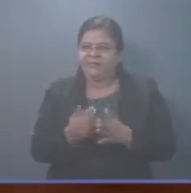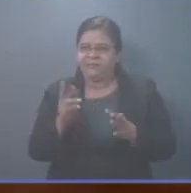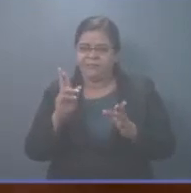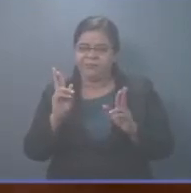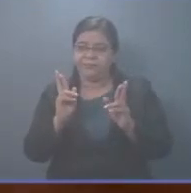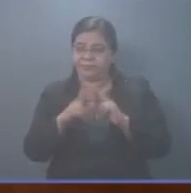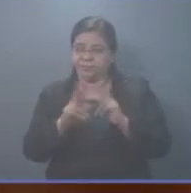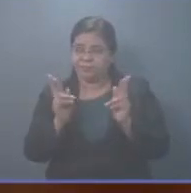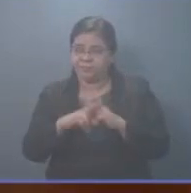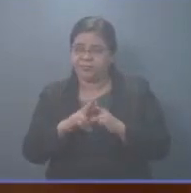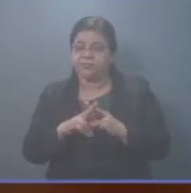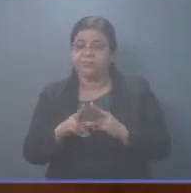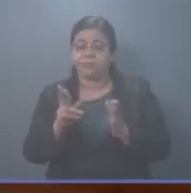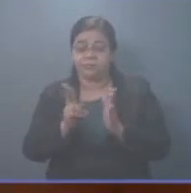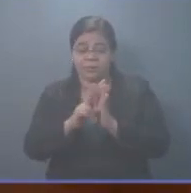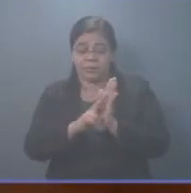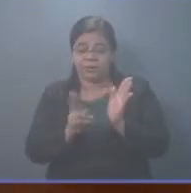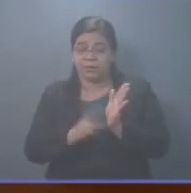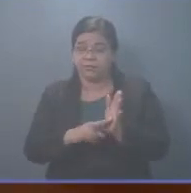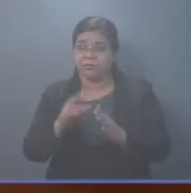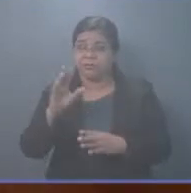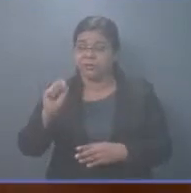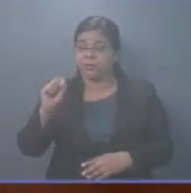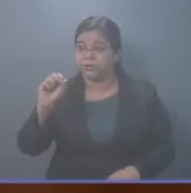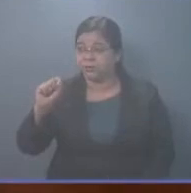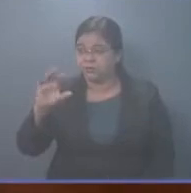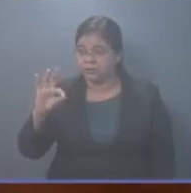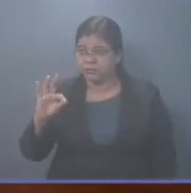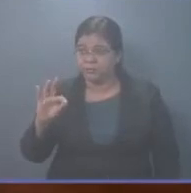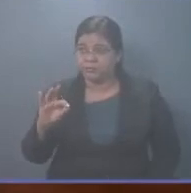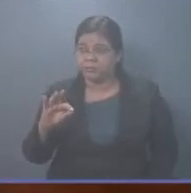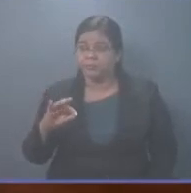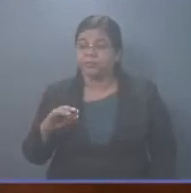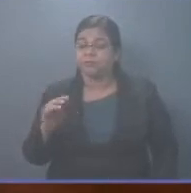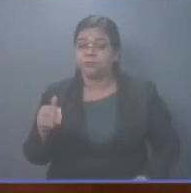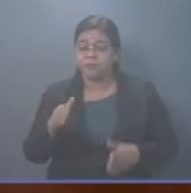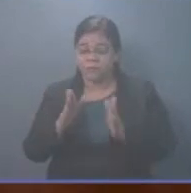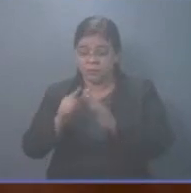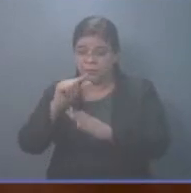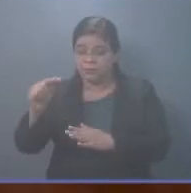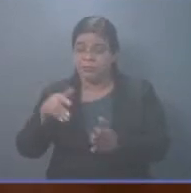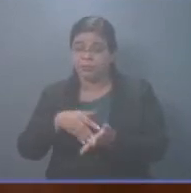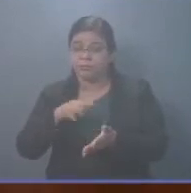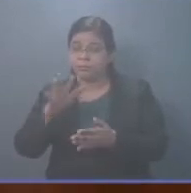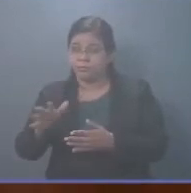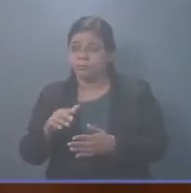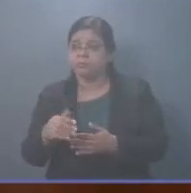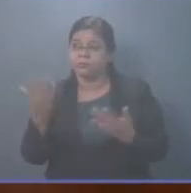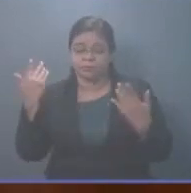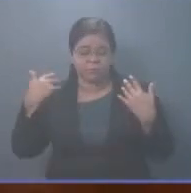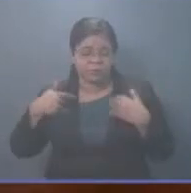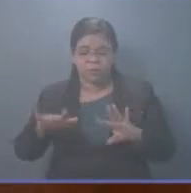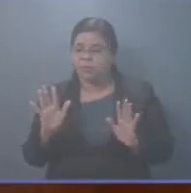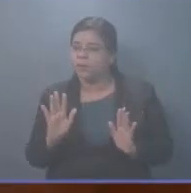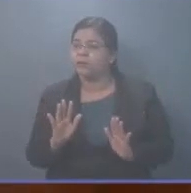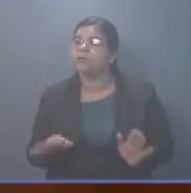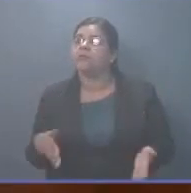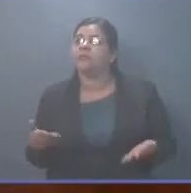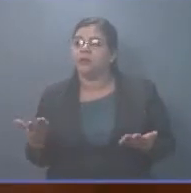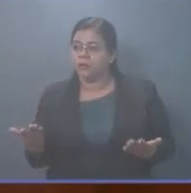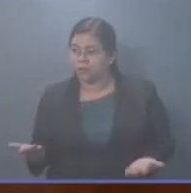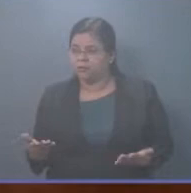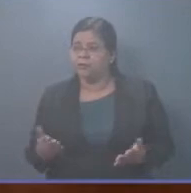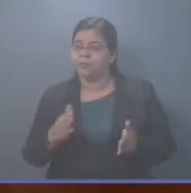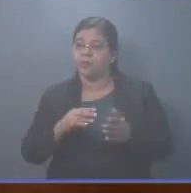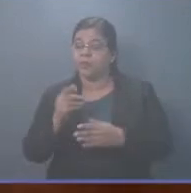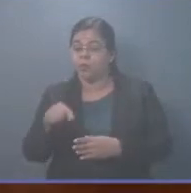estado familiar a la Superintendencia del Sistema Financiero y esta a las instituciones públicas previsionales correspondientes sobre